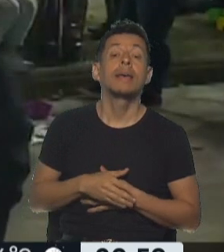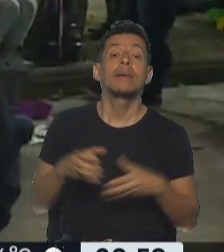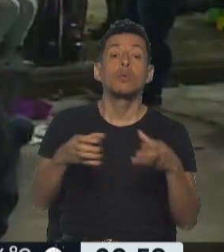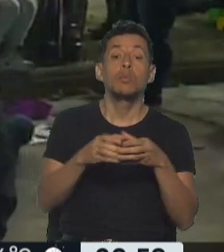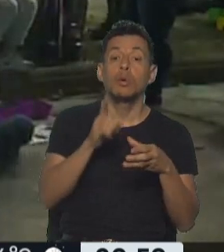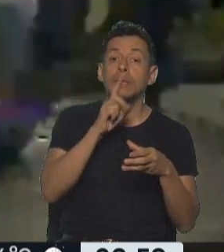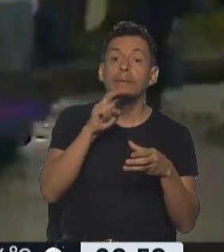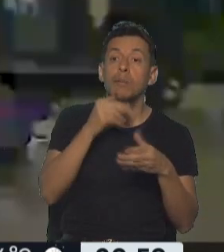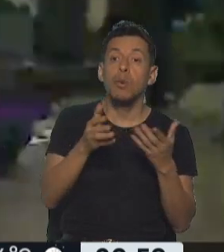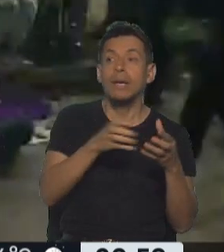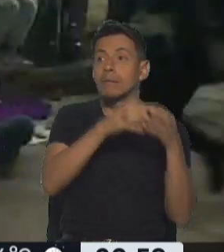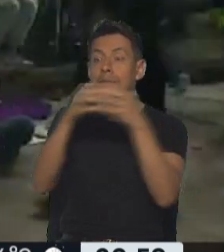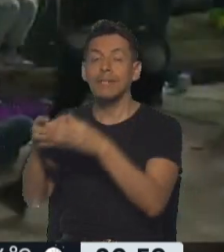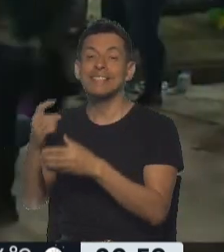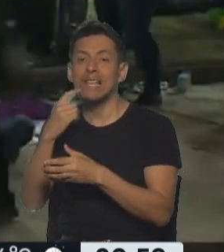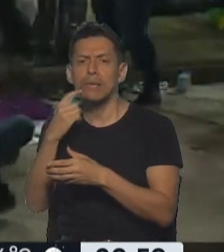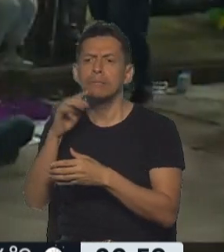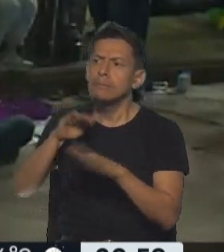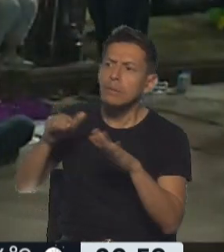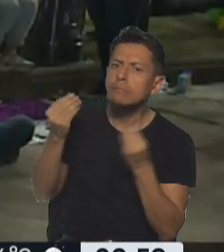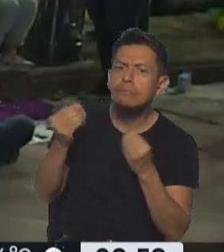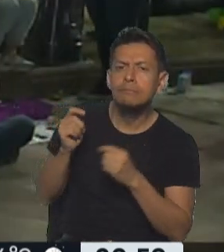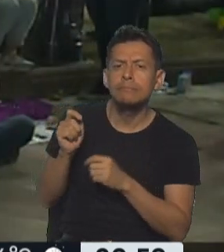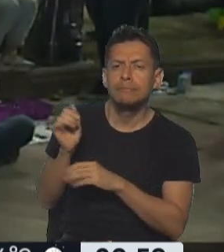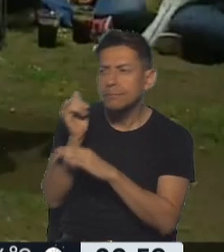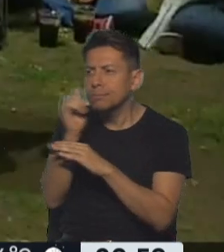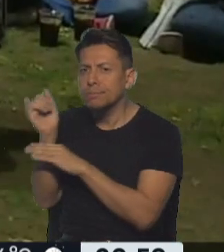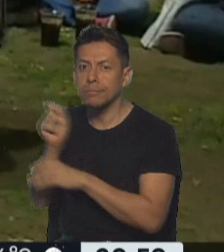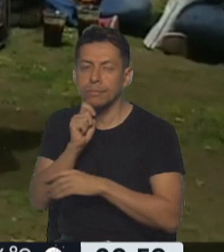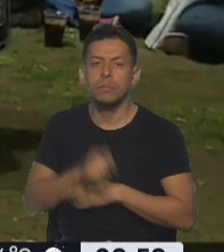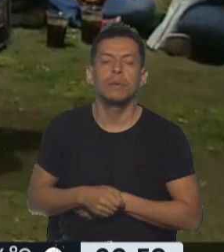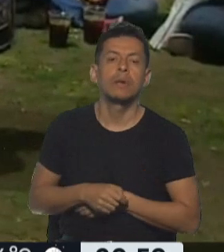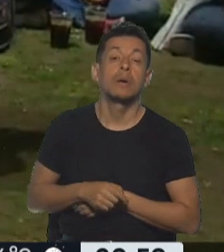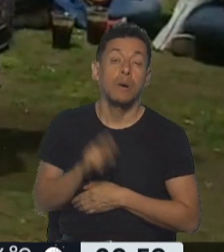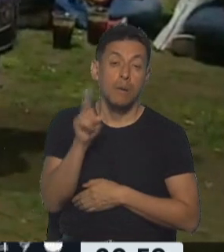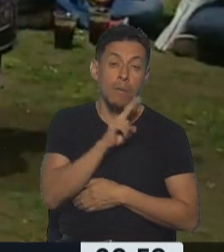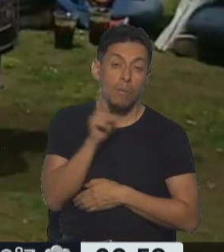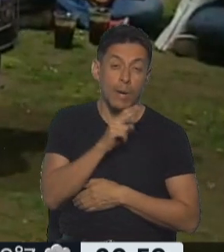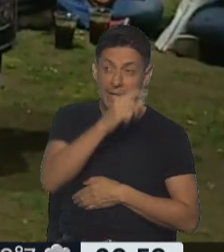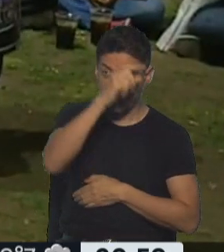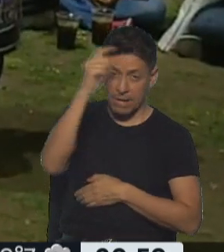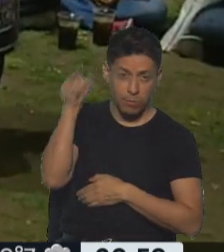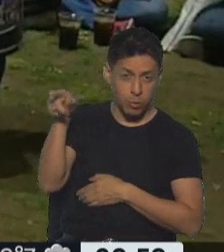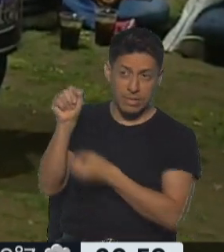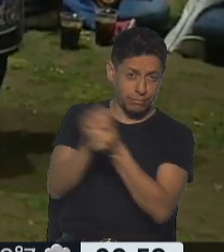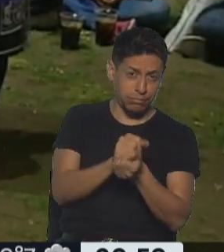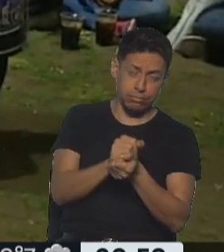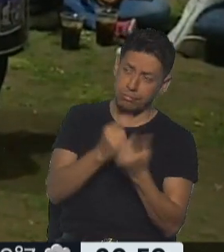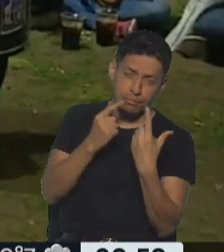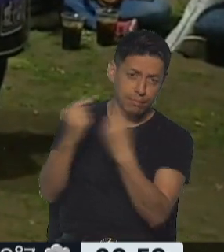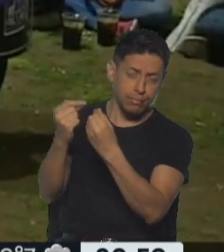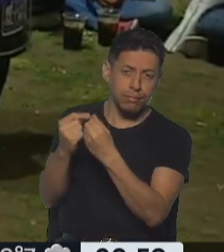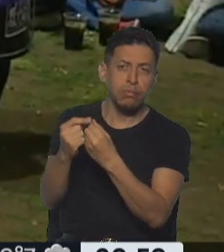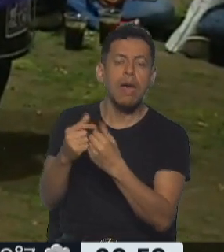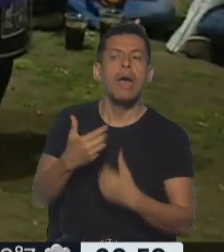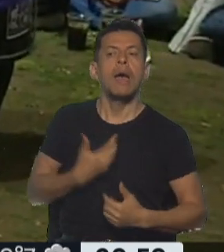cubrir todas las actividades que se están desarrollando. Un repudio a la detención de las mujeres mapuches en Villa Mascardi, una reivindicación del